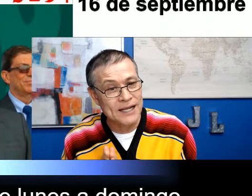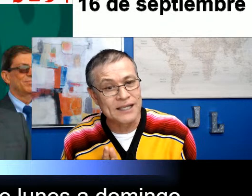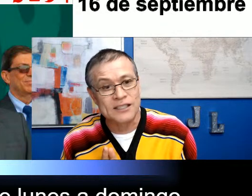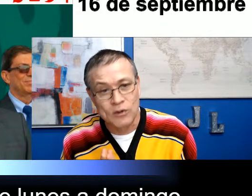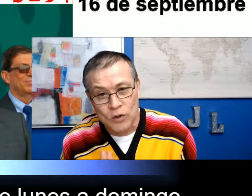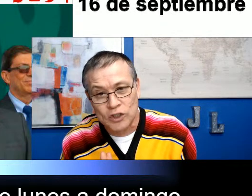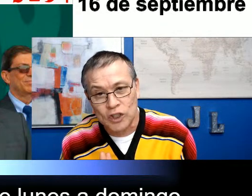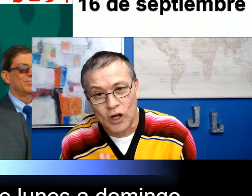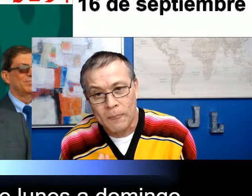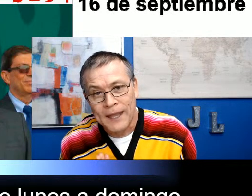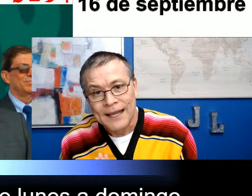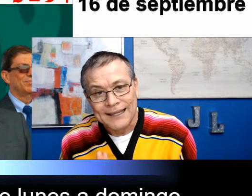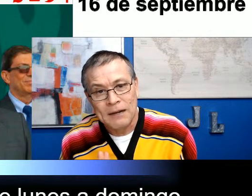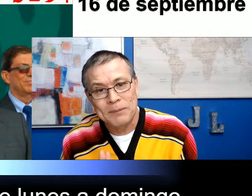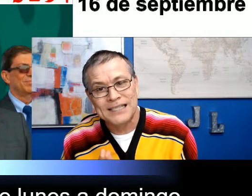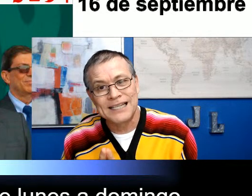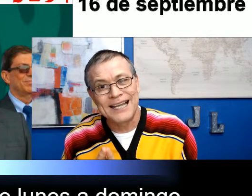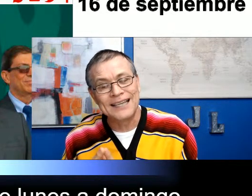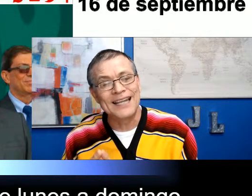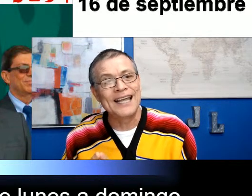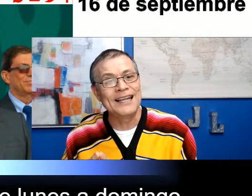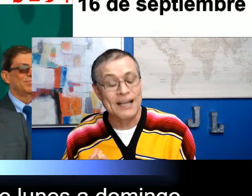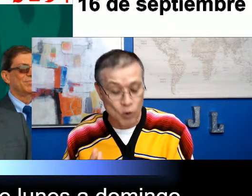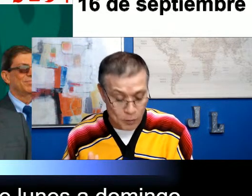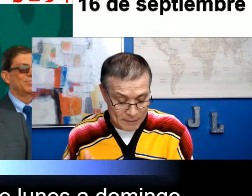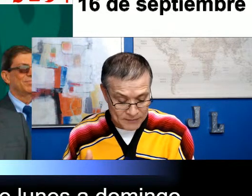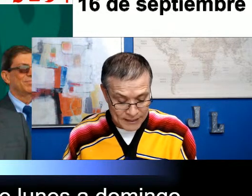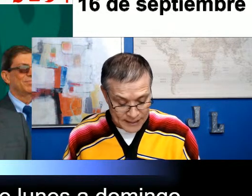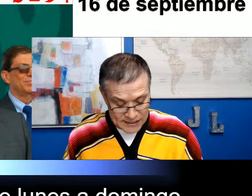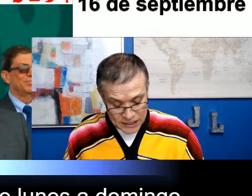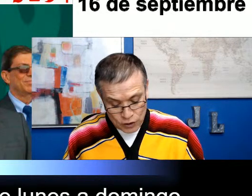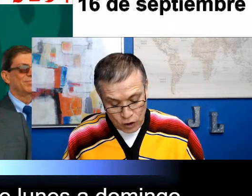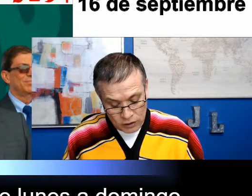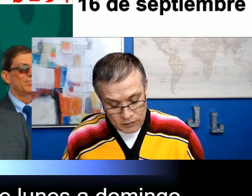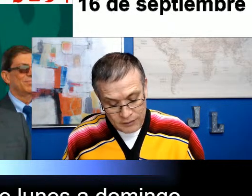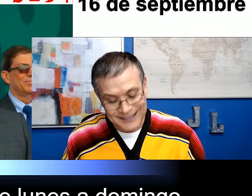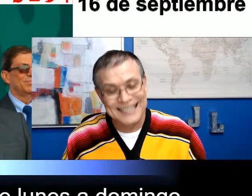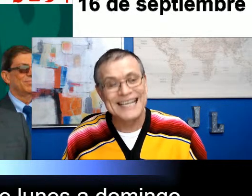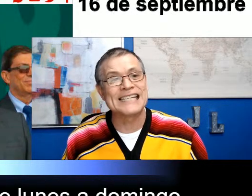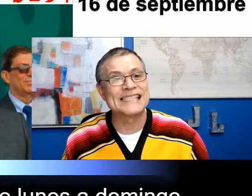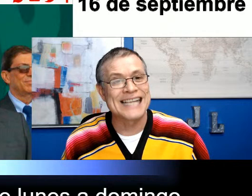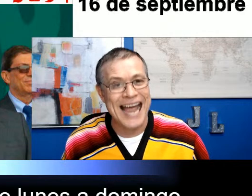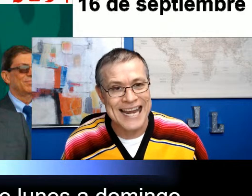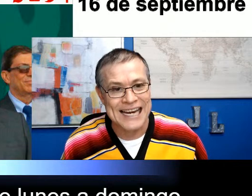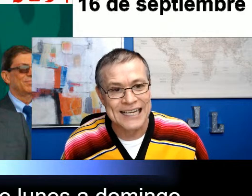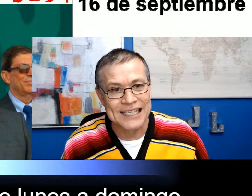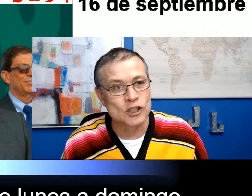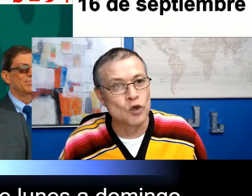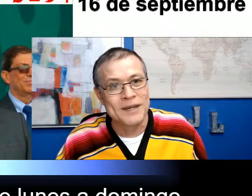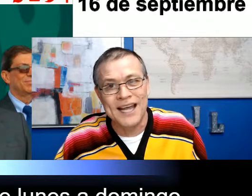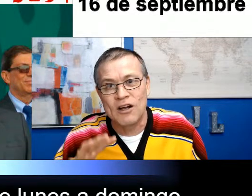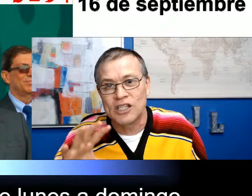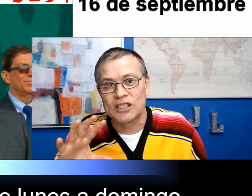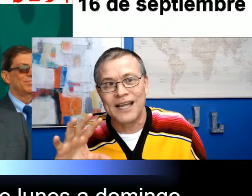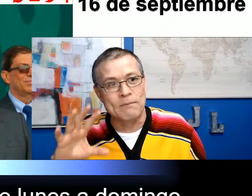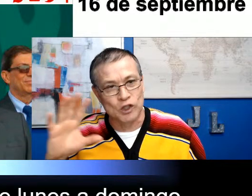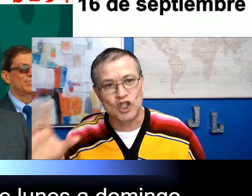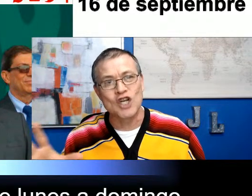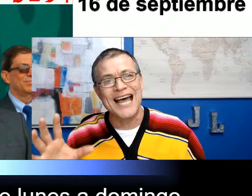y también el discurso del presidente de Cuba, el señor Díaz-Canel.